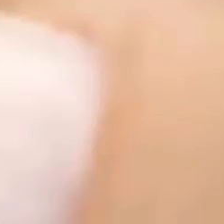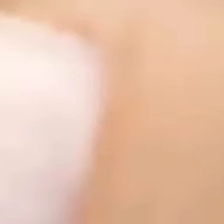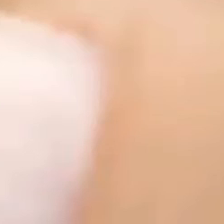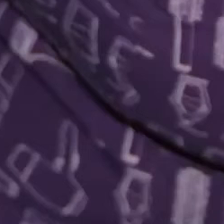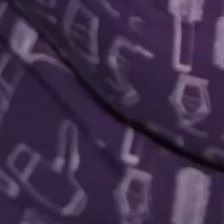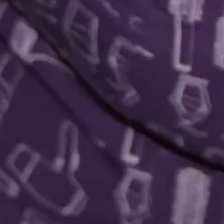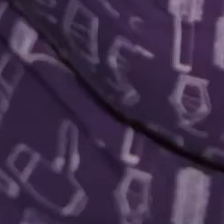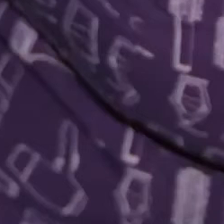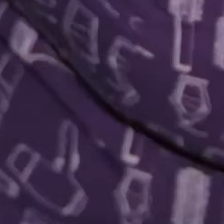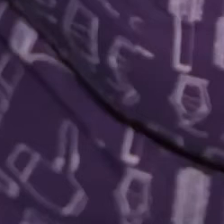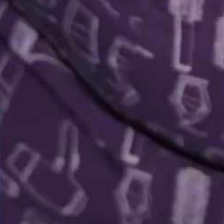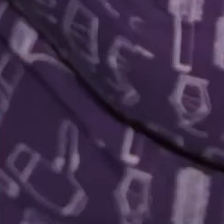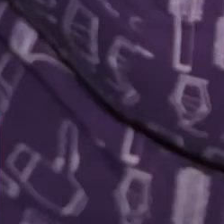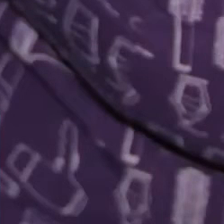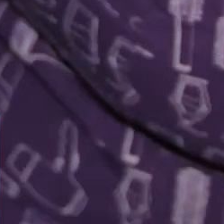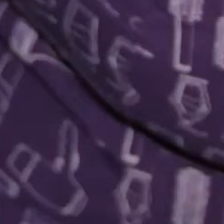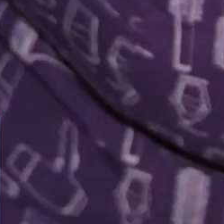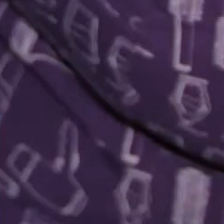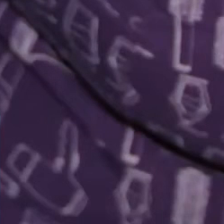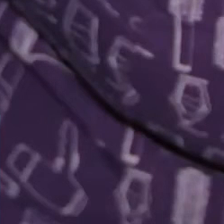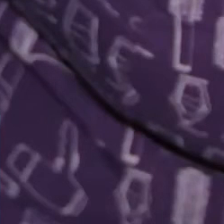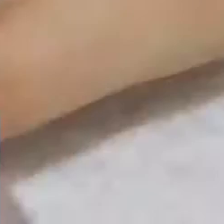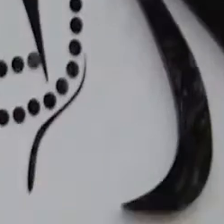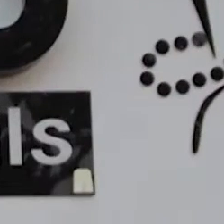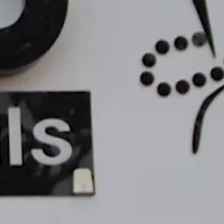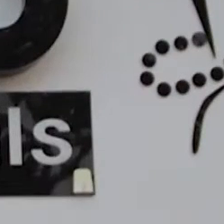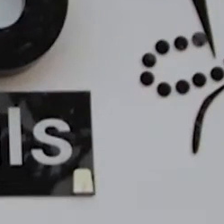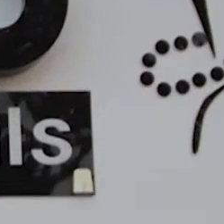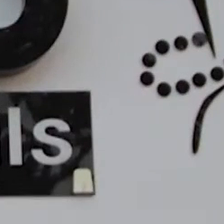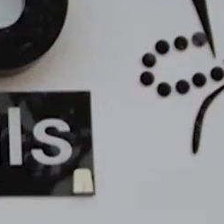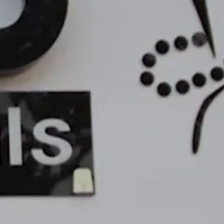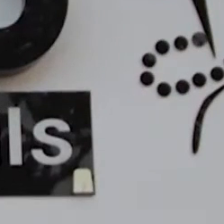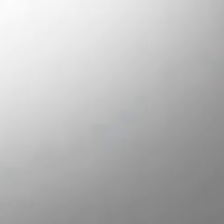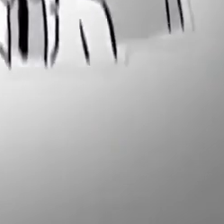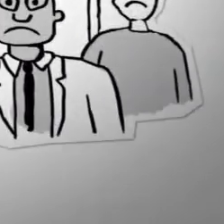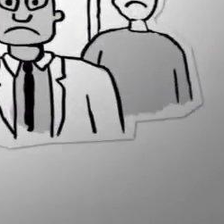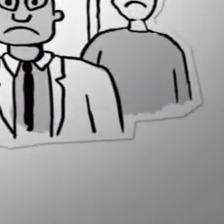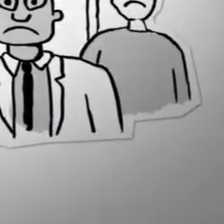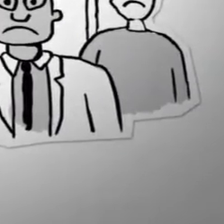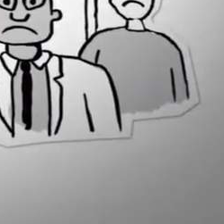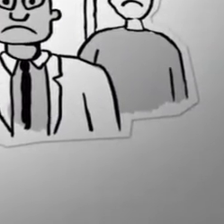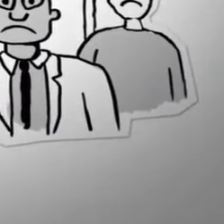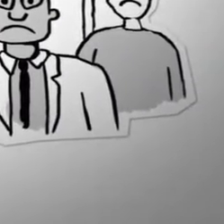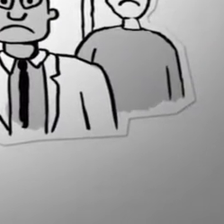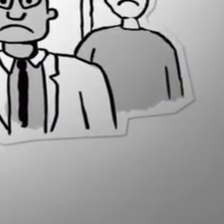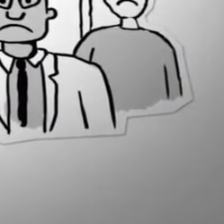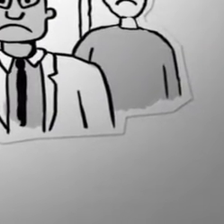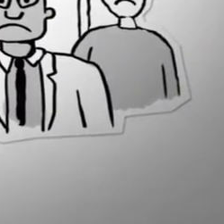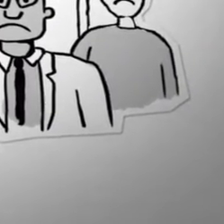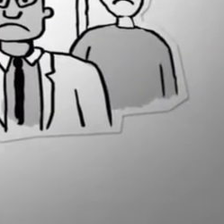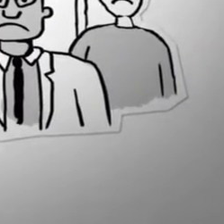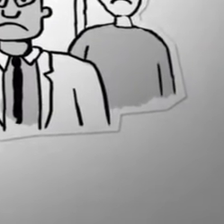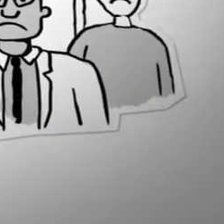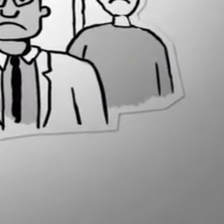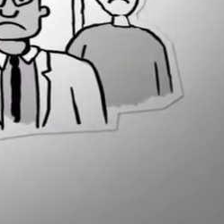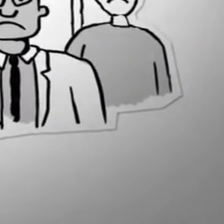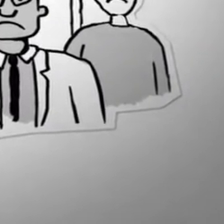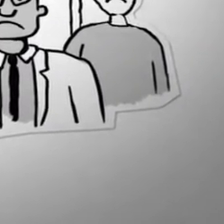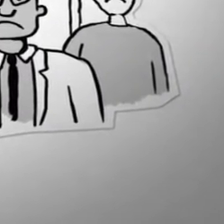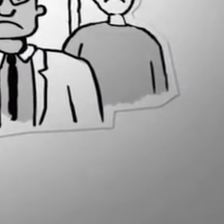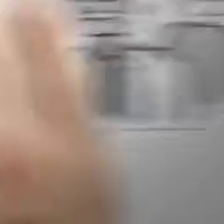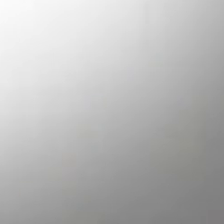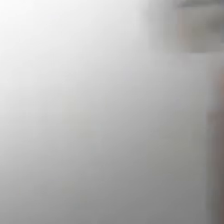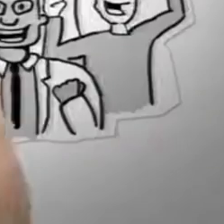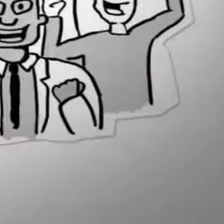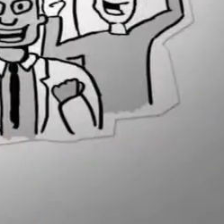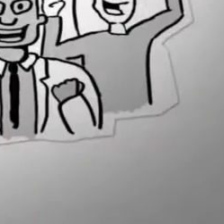pelo a pelo e innovación antienvejecimiento en el cuidado de la piel y mucho más únete a las marcas que hacen parte de la